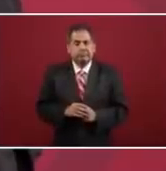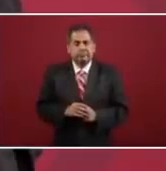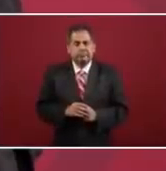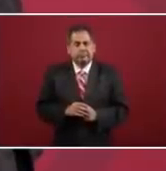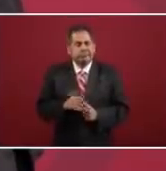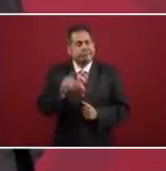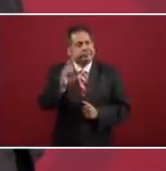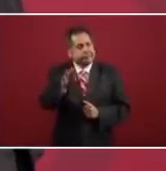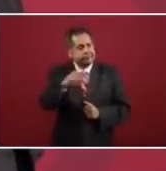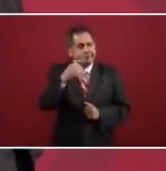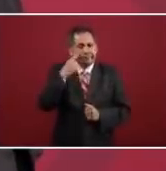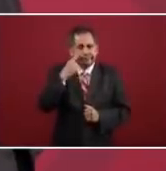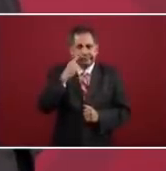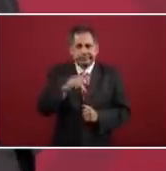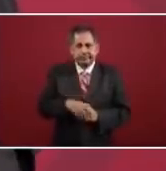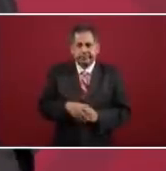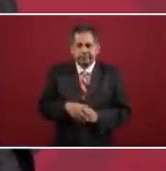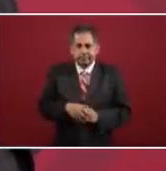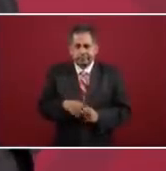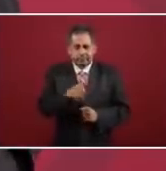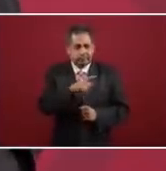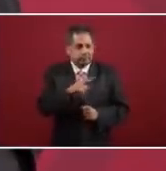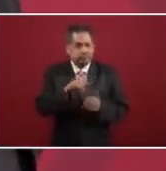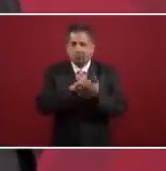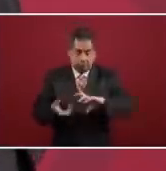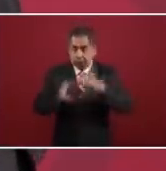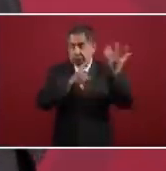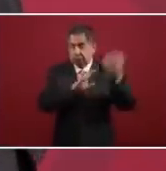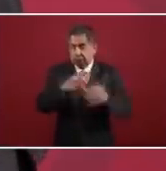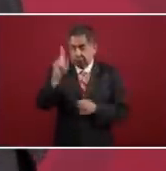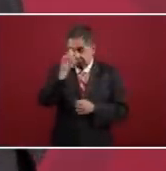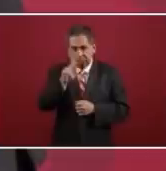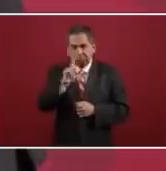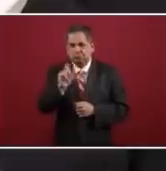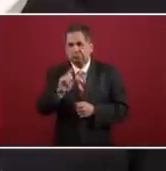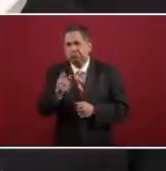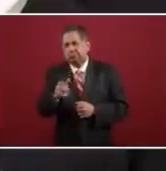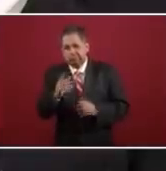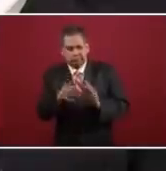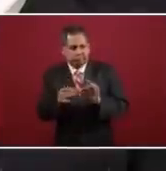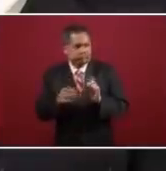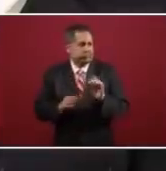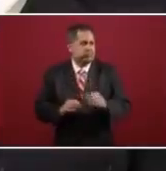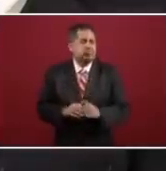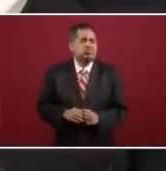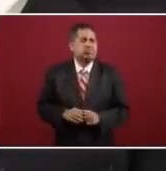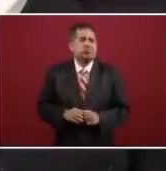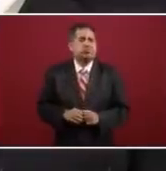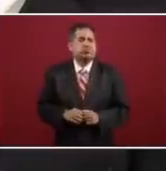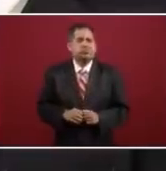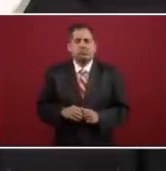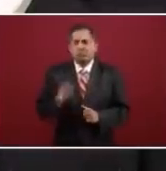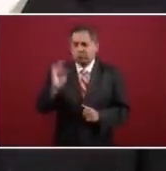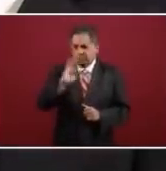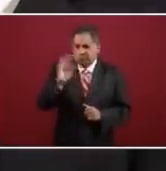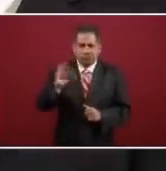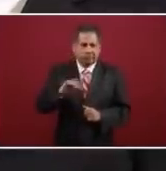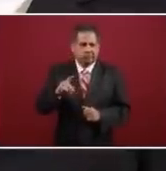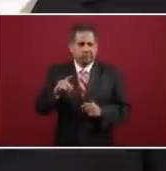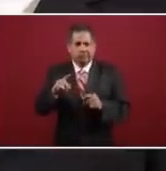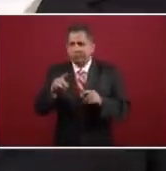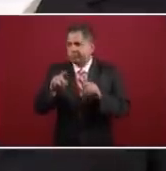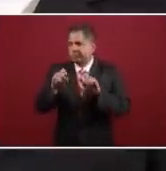¿Cuándo es que se dan incendios, por ejemplo? O cuando se caen